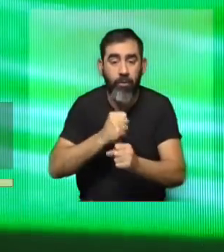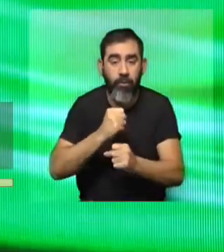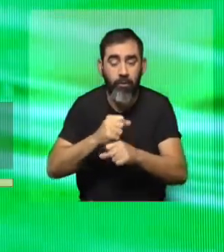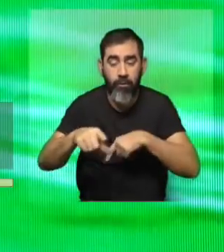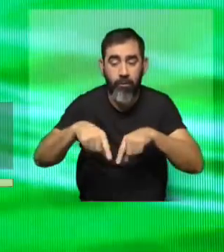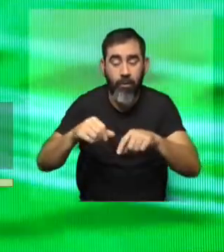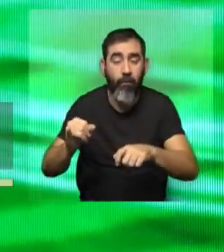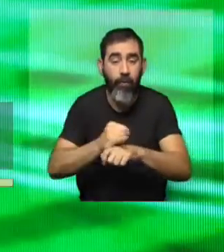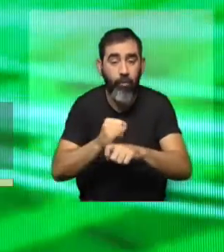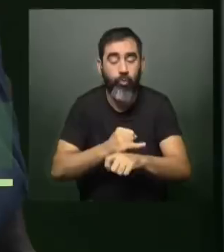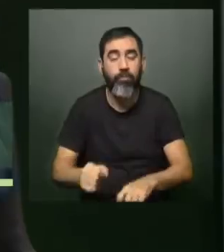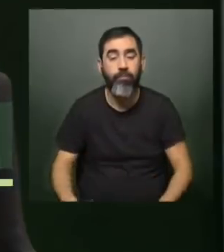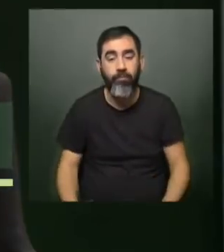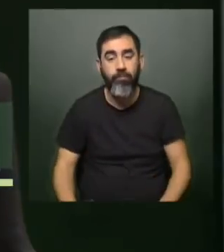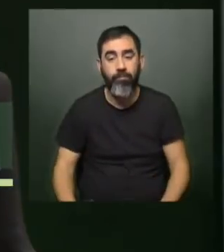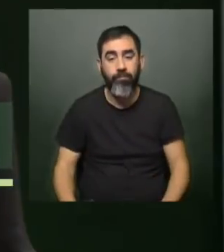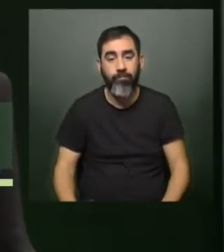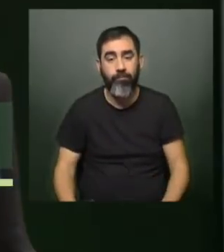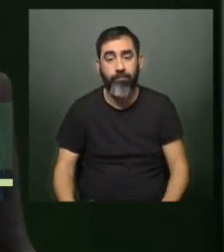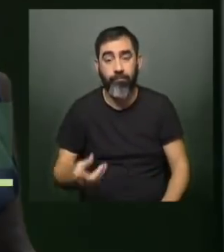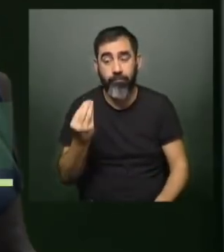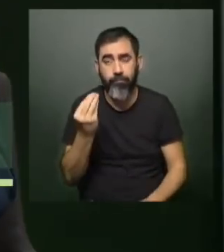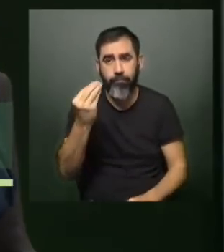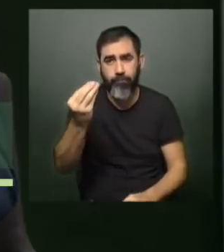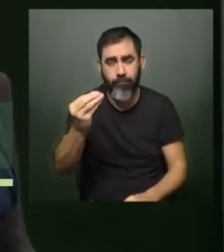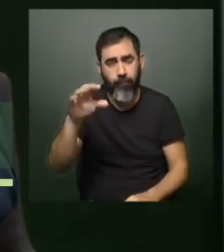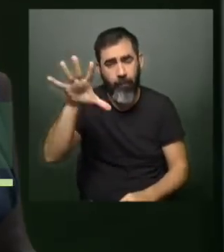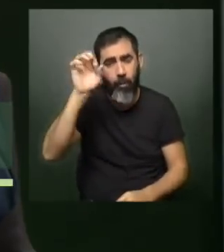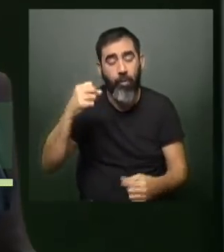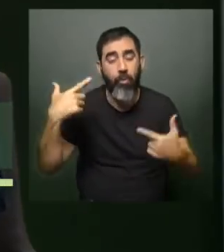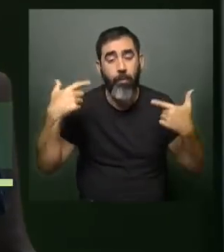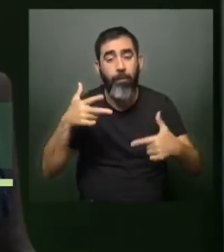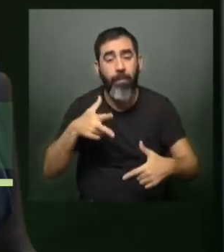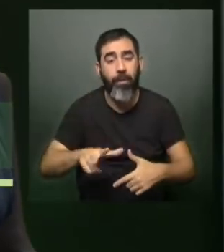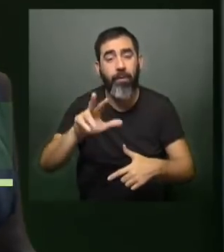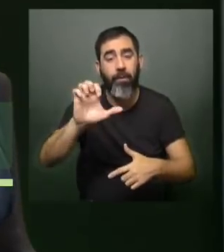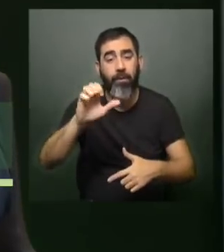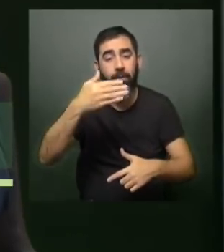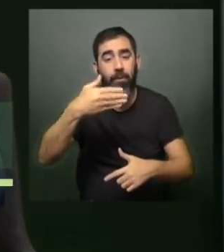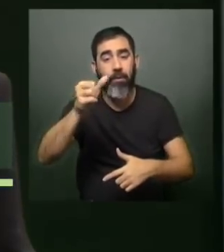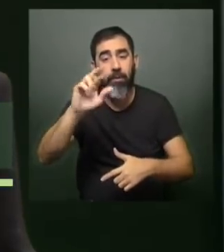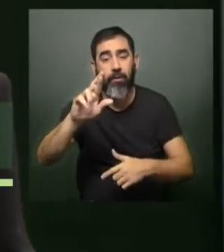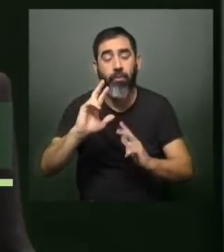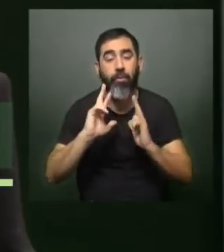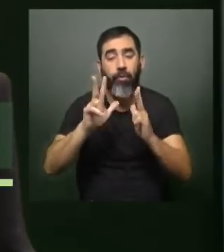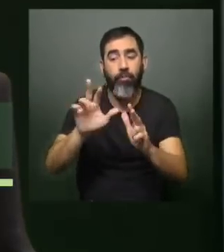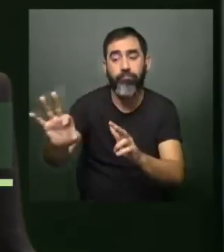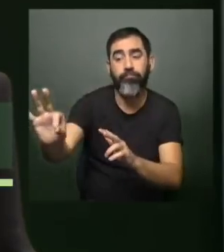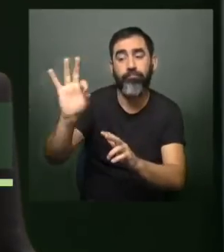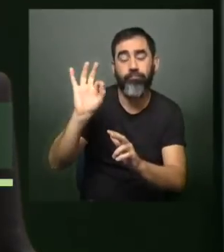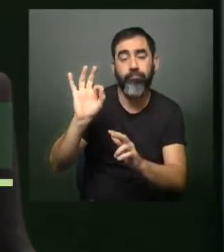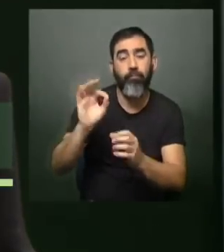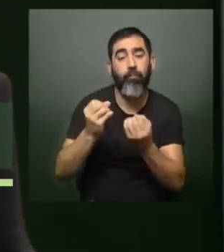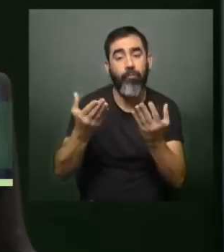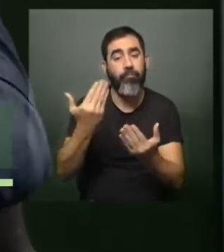con otras instituciones Ahí está cuando asumiste recuerdo que el ministro Luis Alberto Heber decide que bueno se te seleccionó por